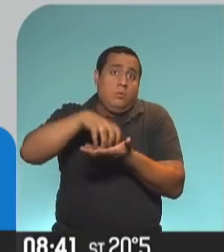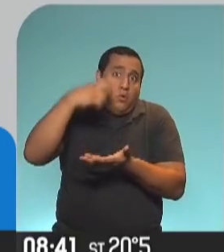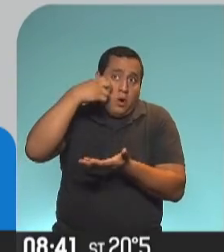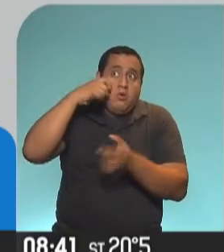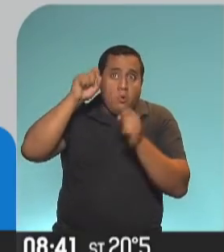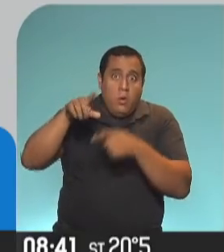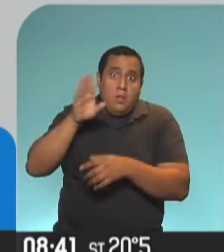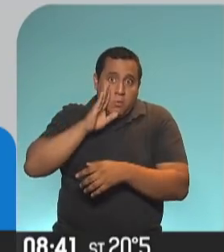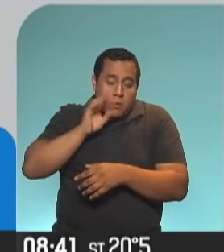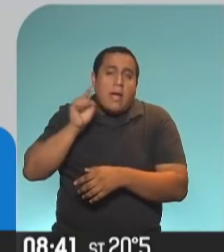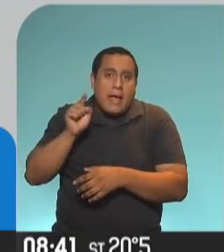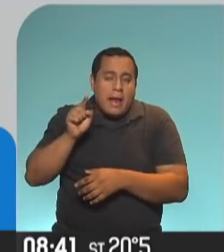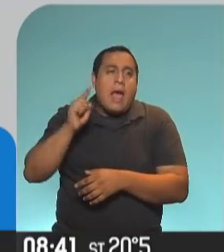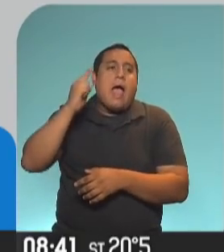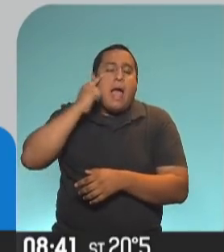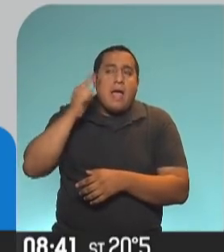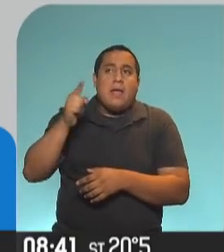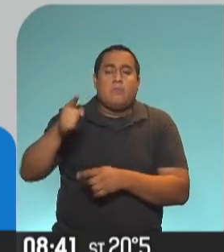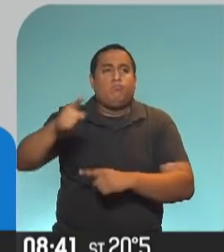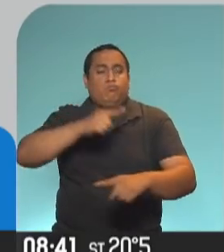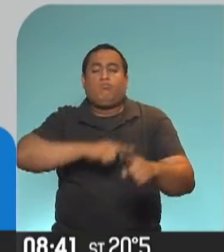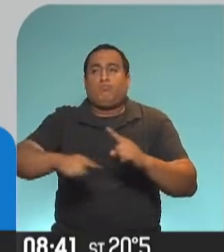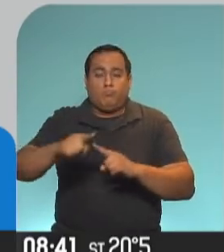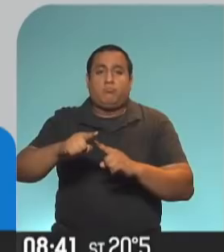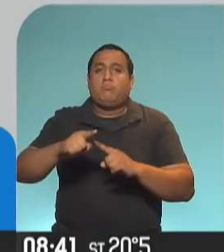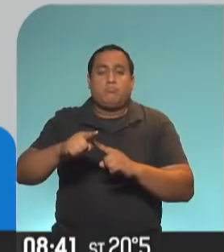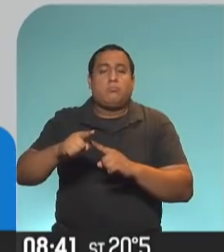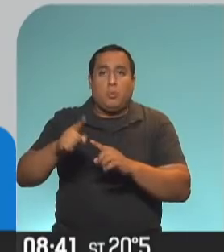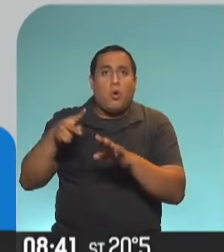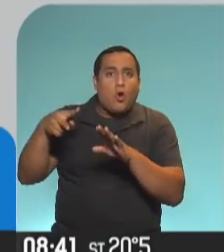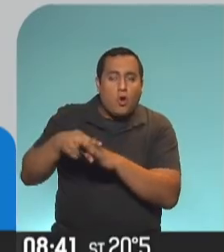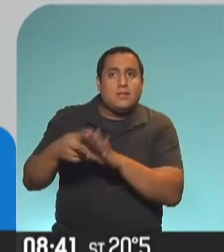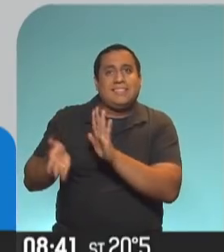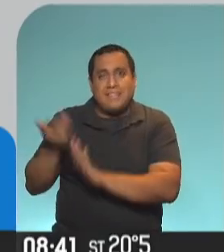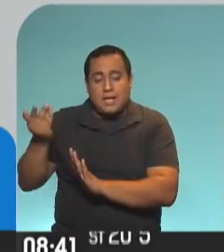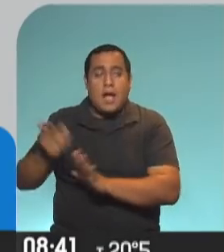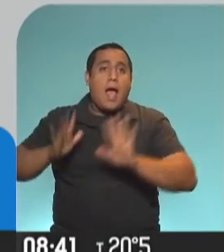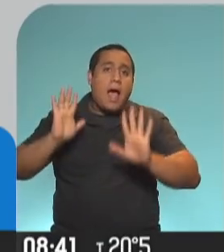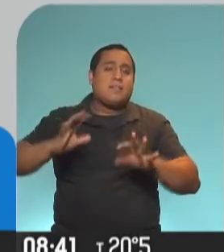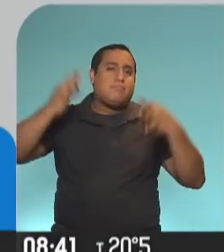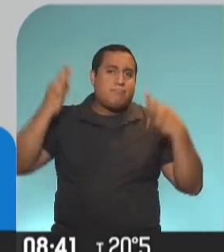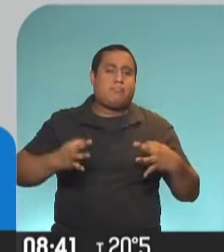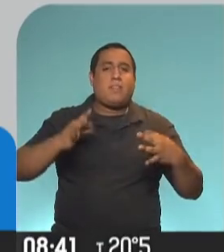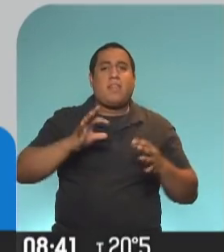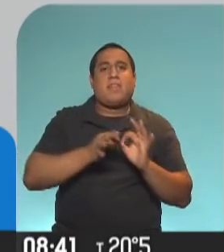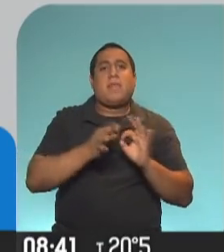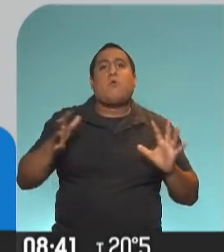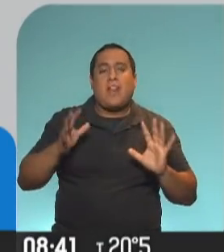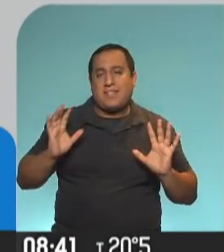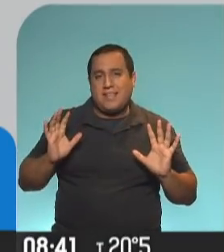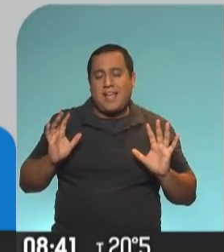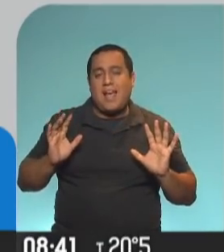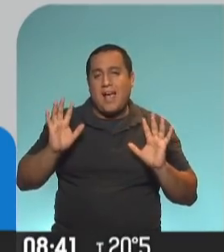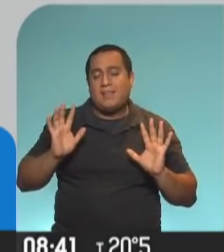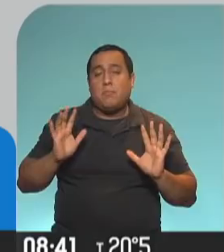estadounidense, recortaran el poder del presidente. Eso es lo que en una democracia corresponde, porque el